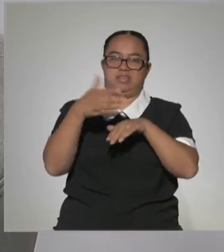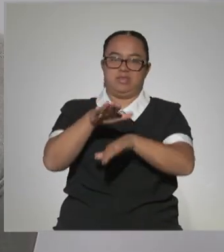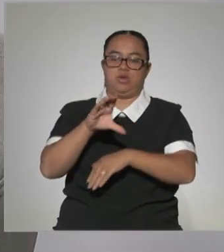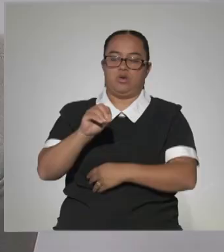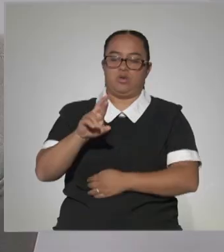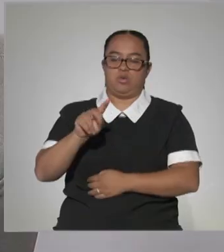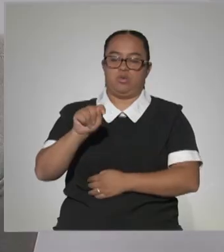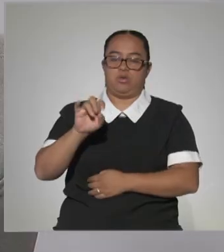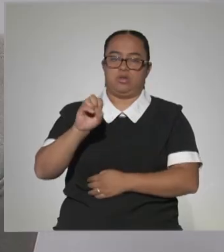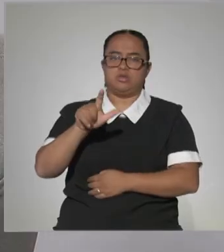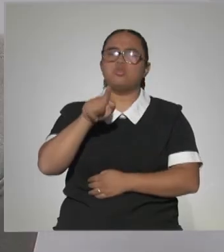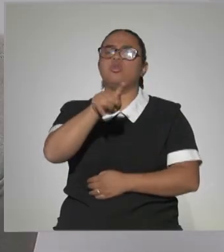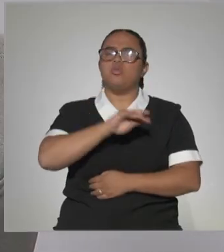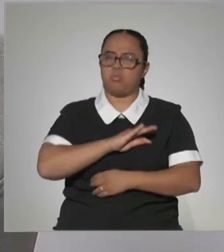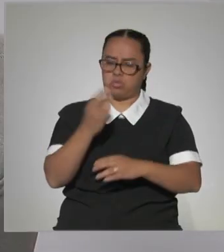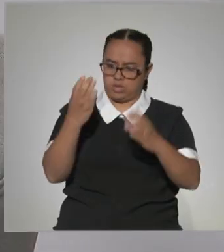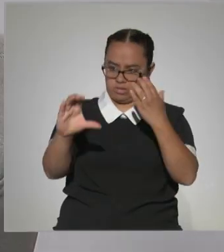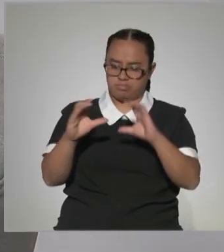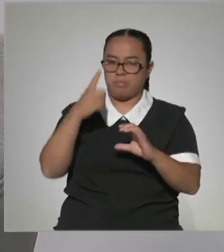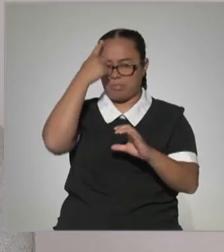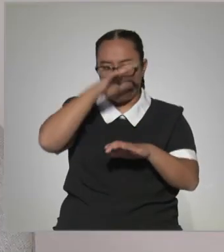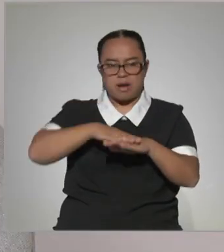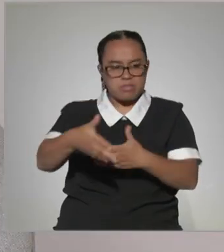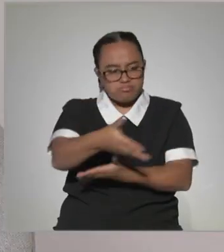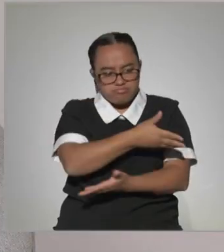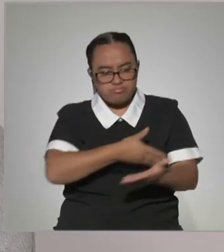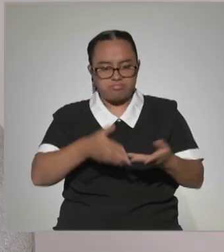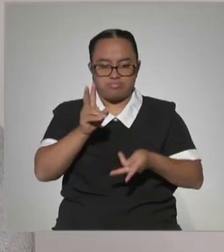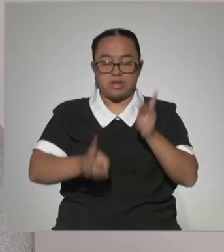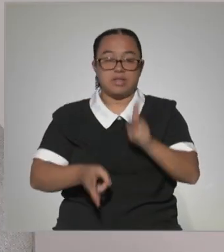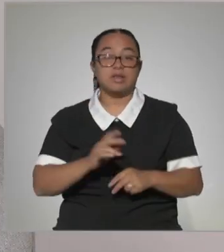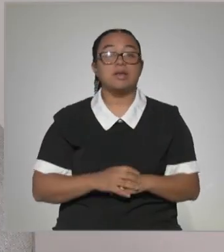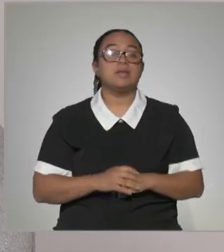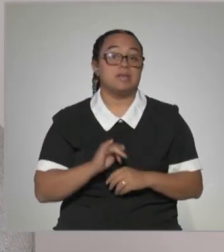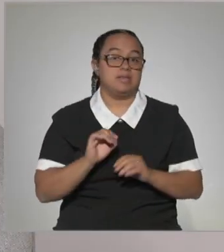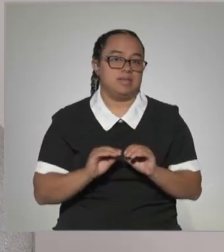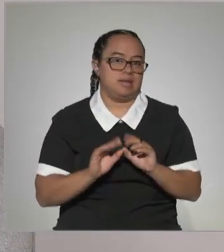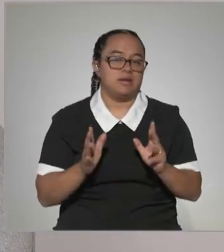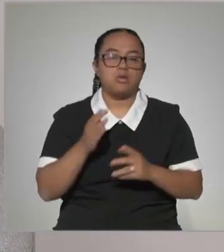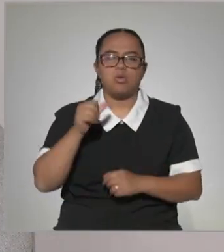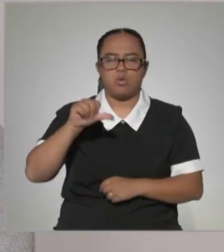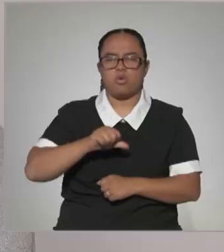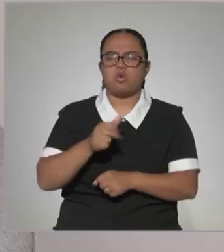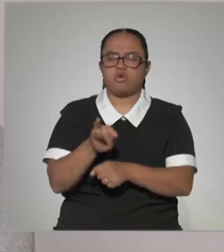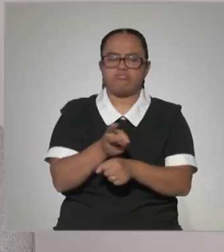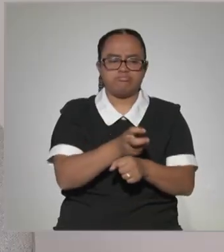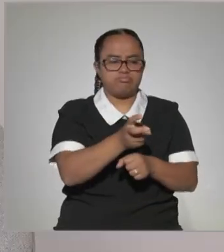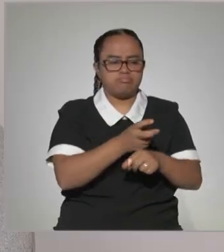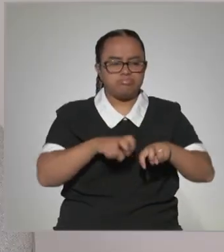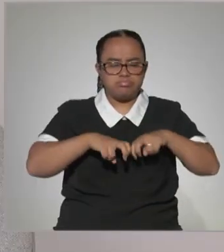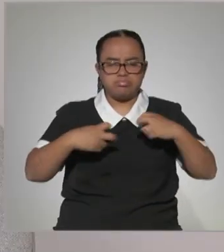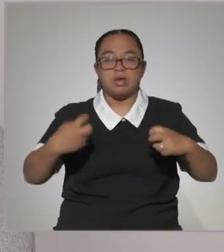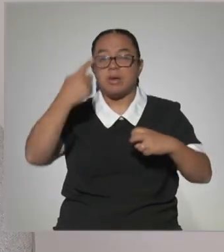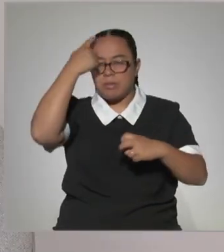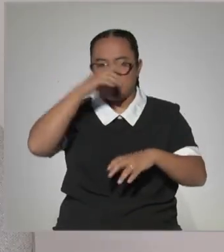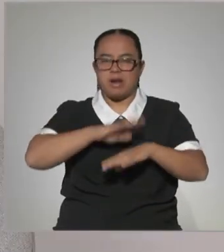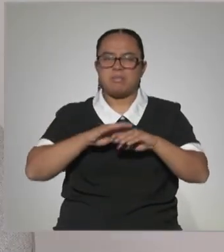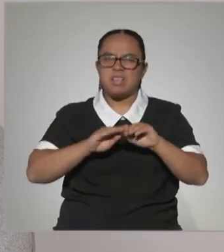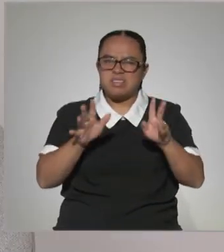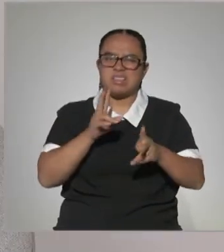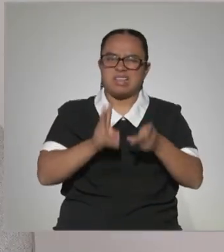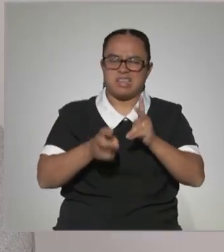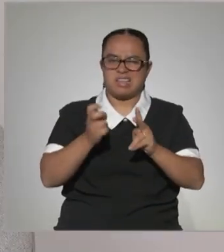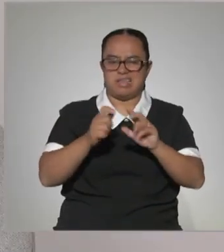comentarios para hacer justo esta conversación. Por supuesto que sí. Y bueno, para platicar de este tema, el día de hoy tenemos con nosotros a la